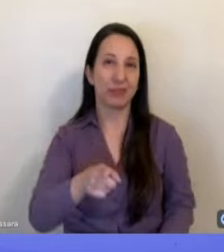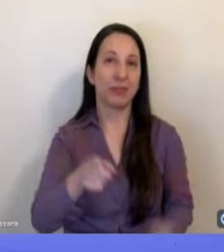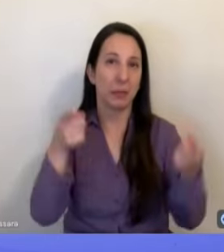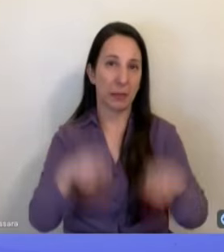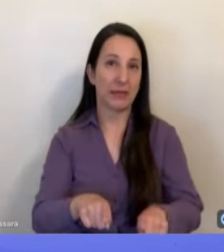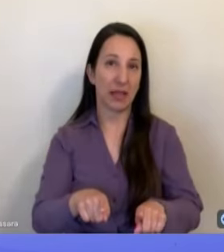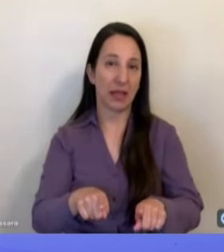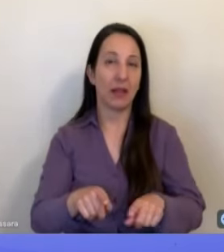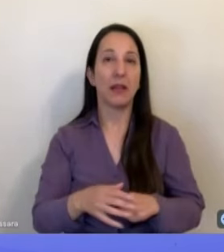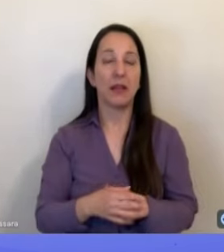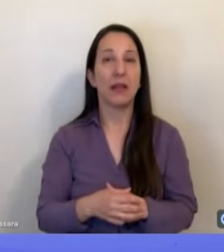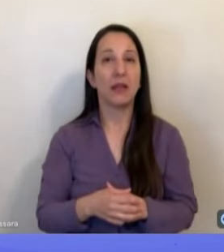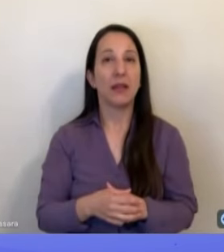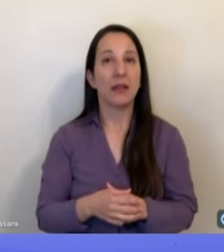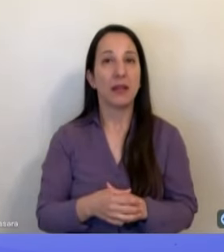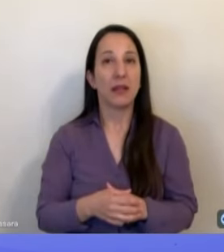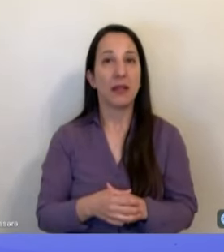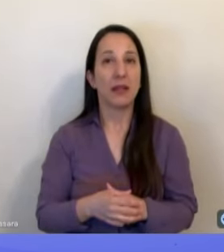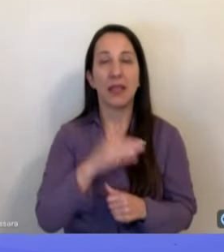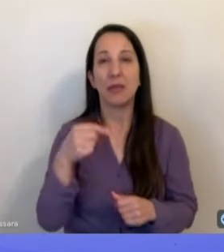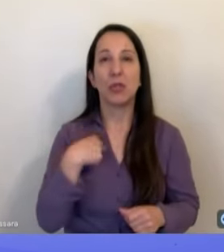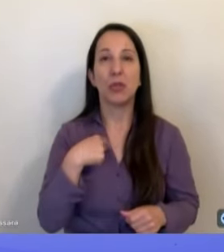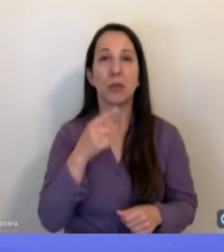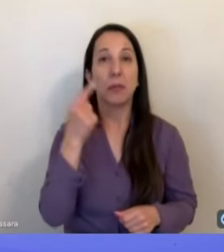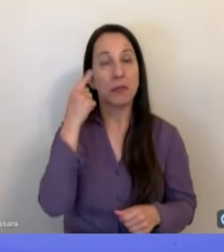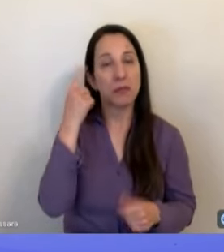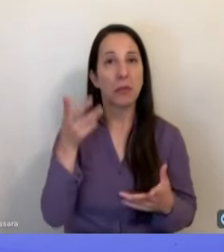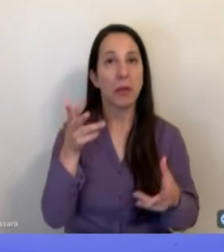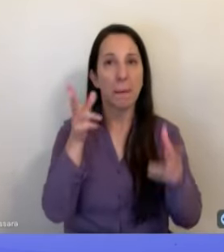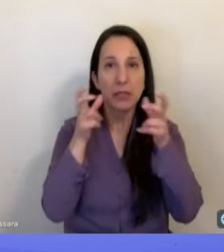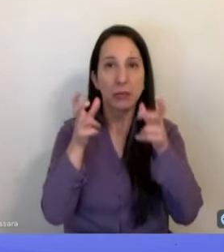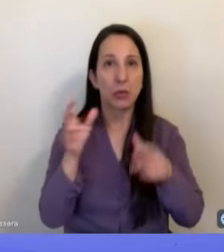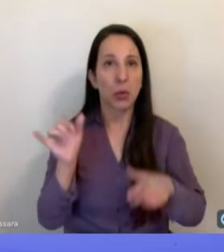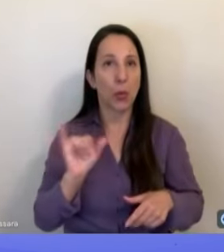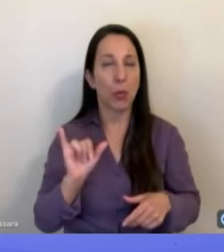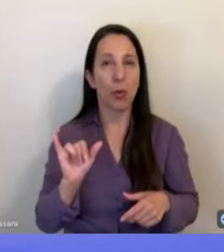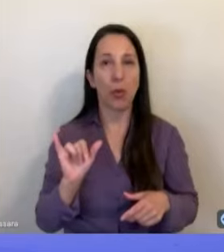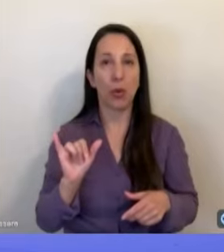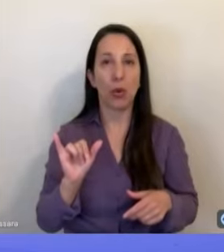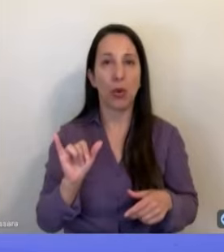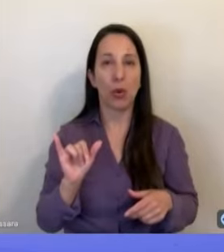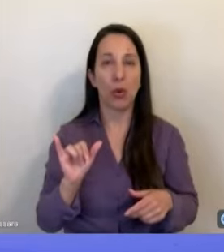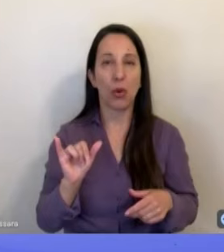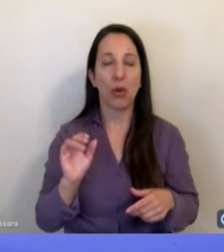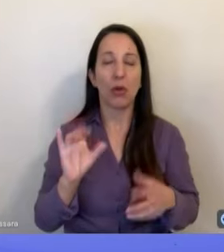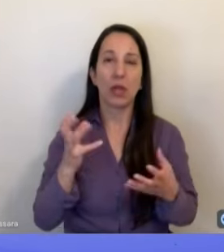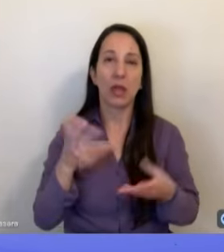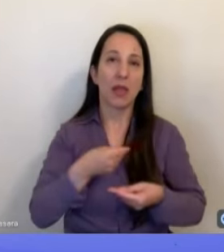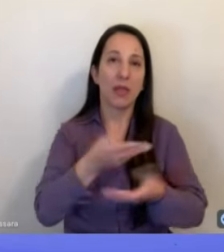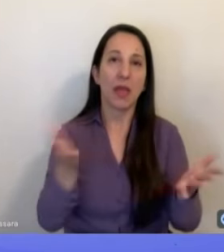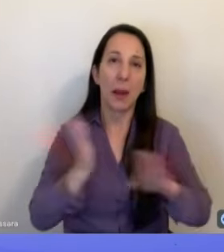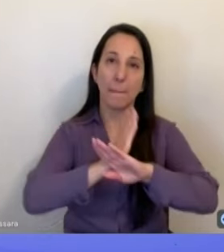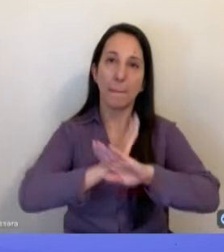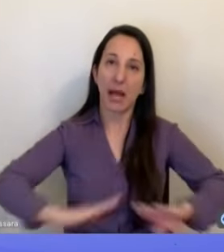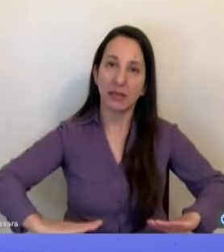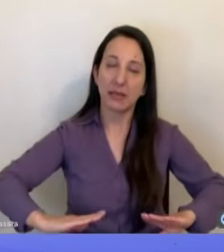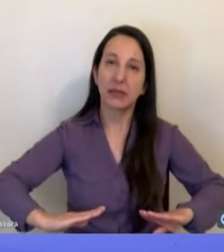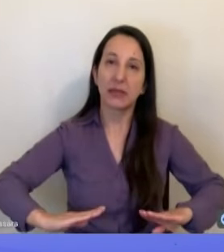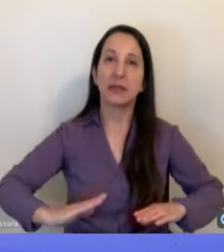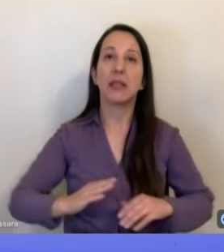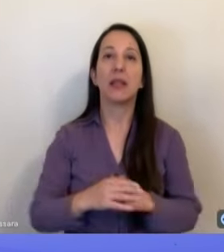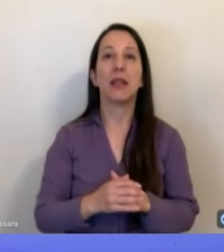un dedo, y me refiero a la percepción en el sentido de que se devuelva un poco ya la paz y ese